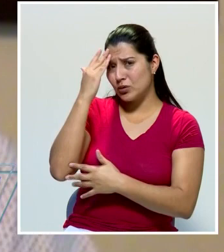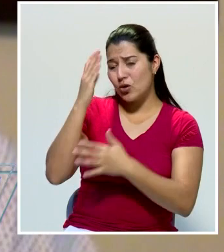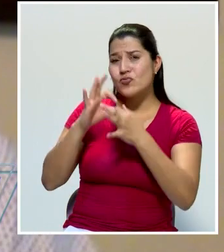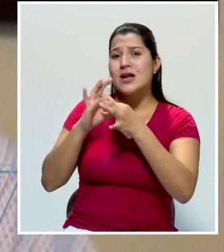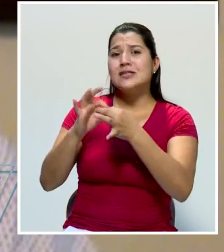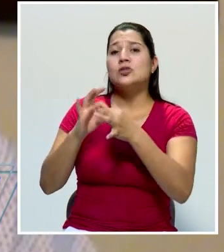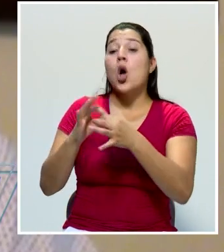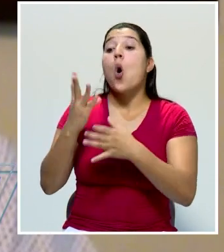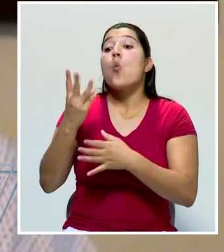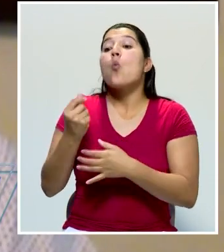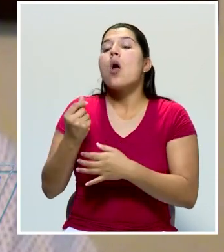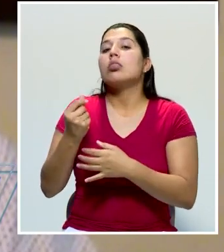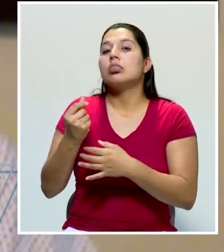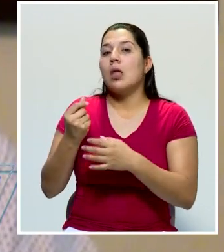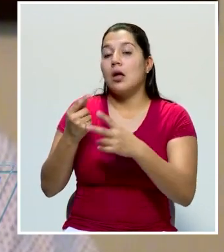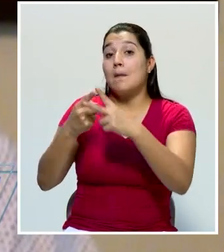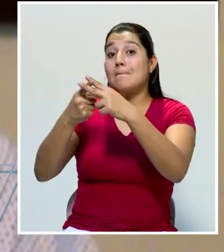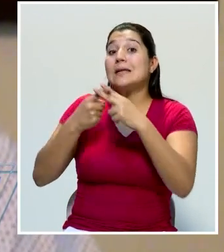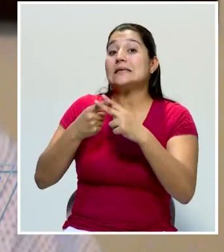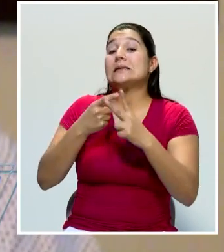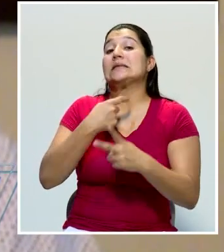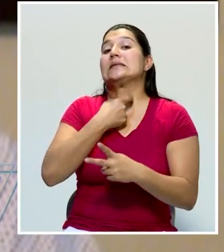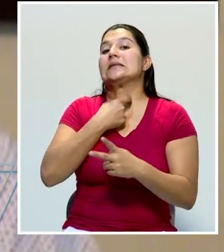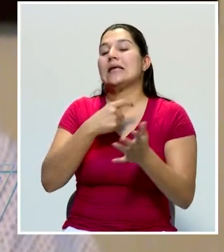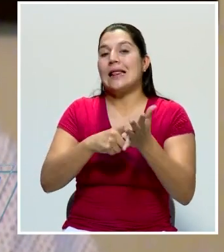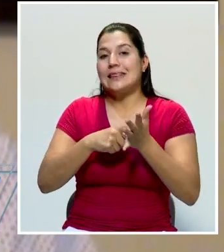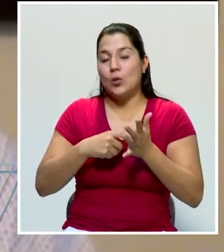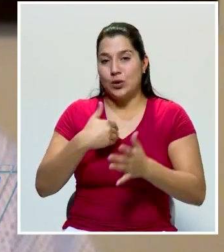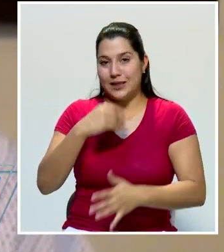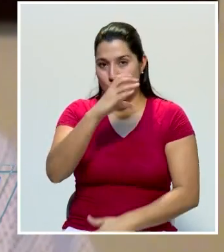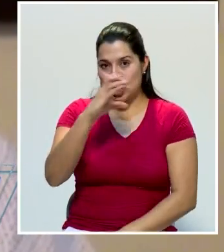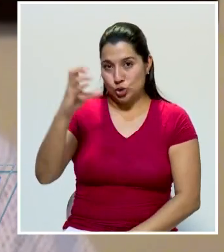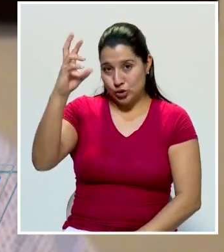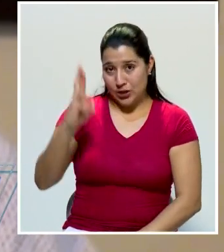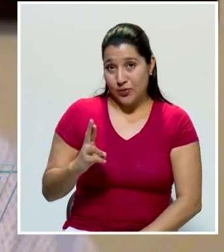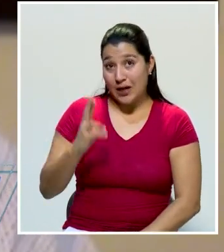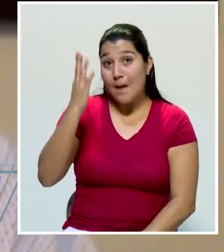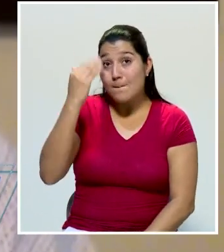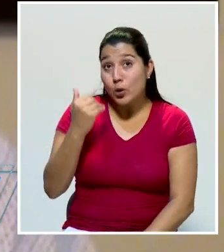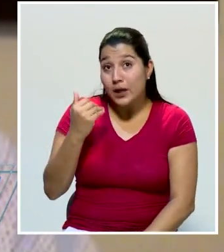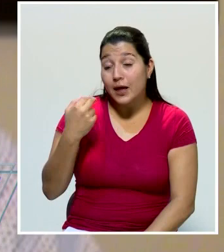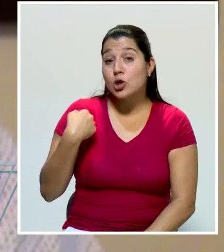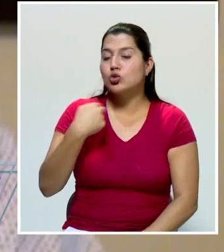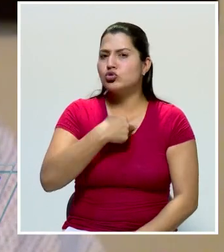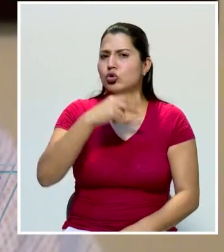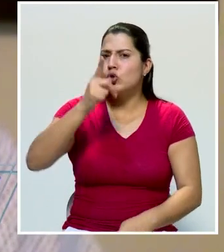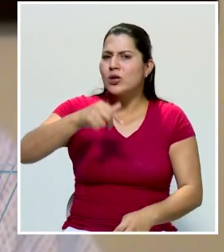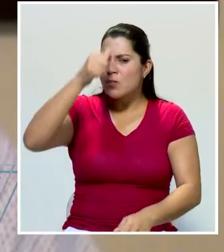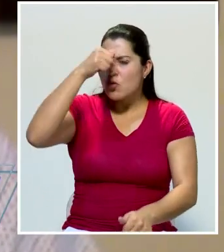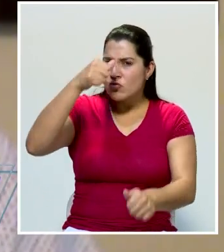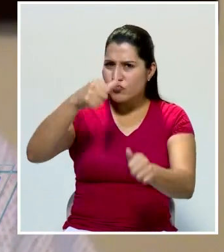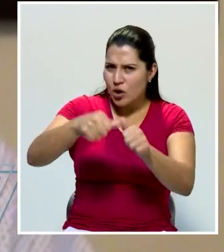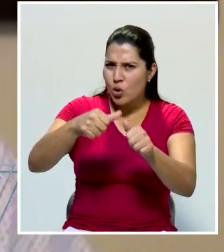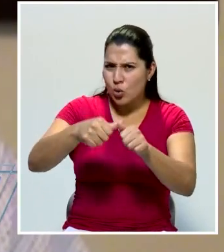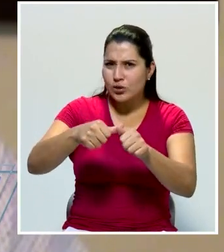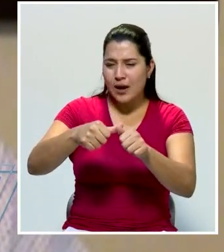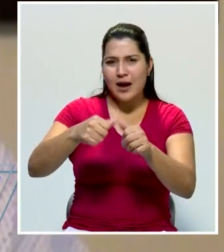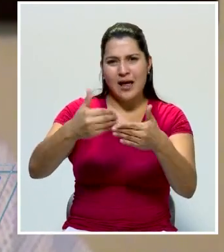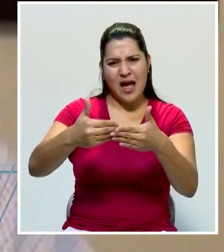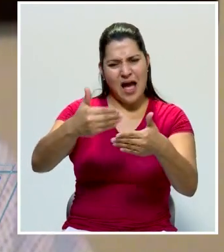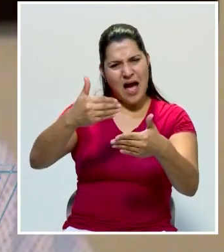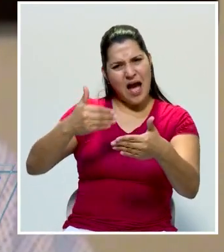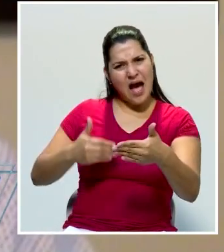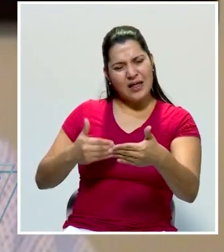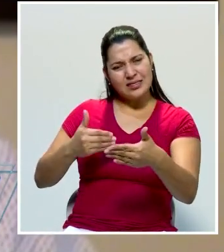de endeudamiento que tiene el país, porque ya de por sí hay que recordar que antes de la crisis,